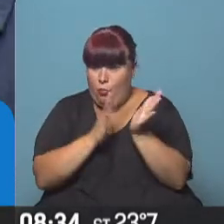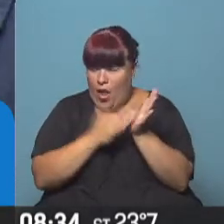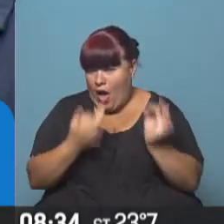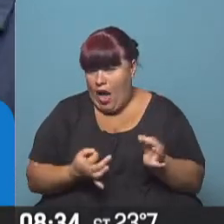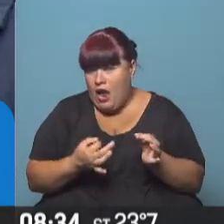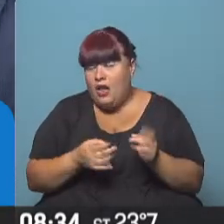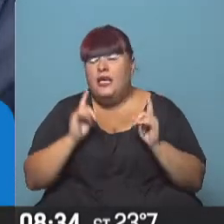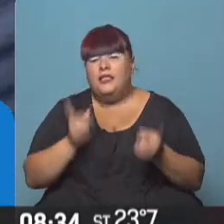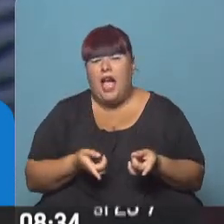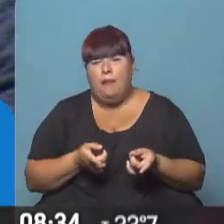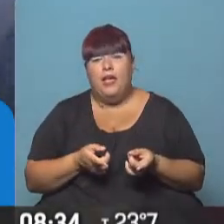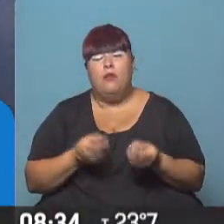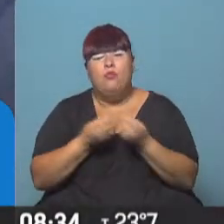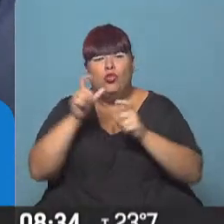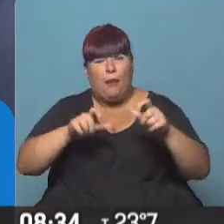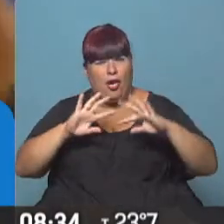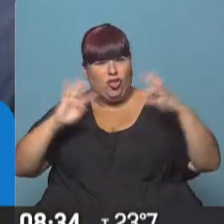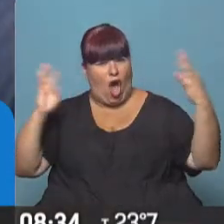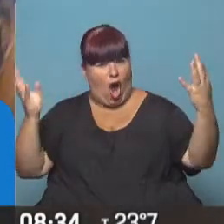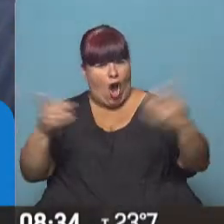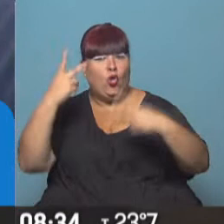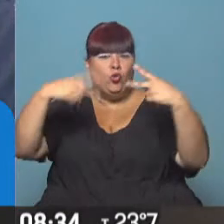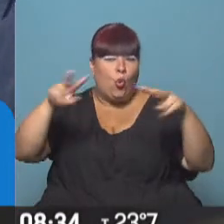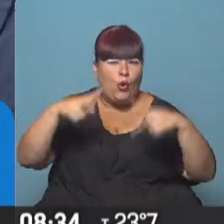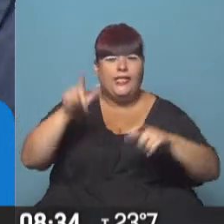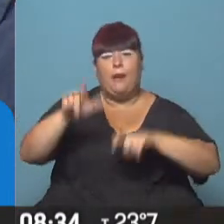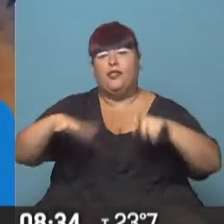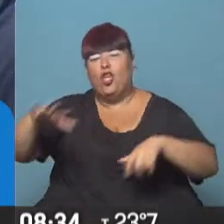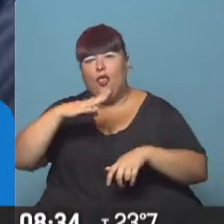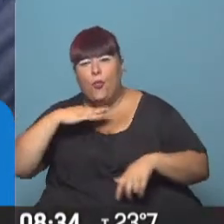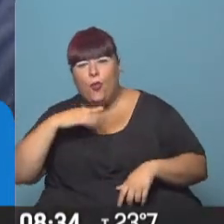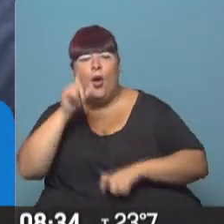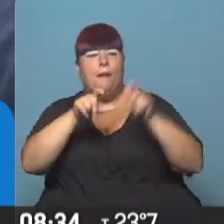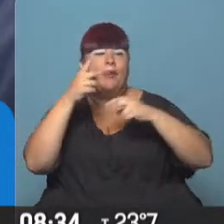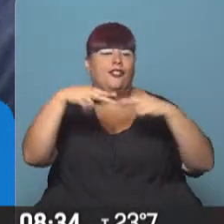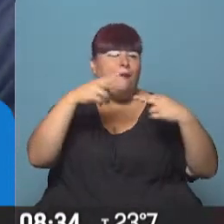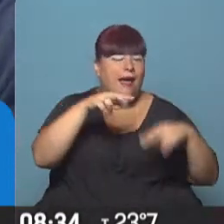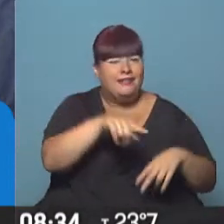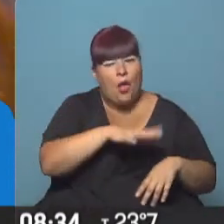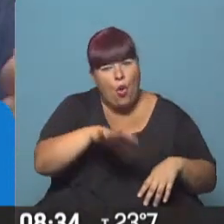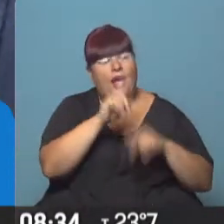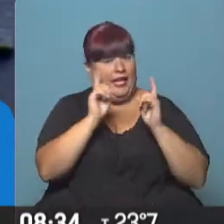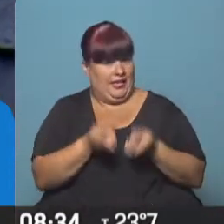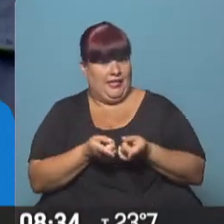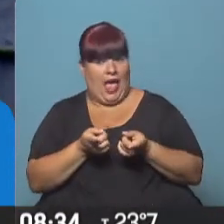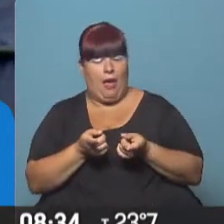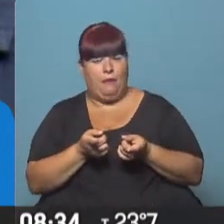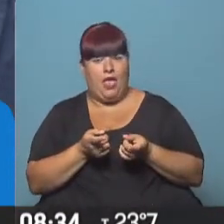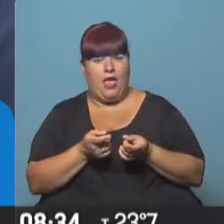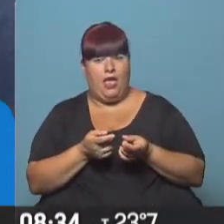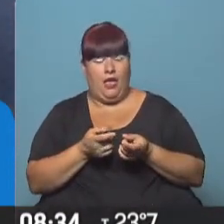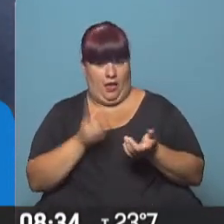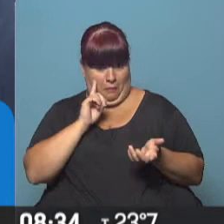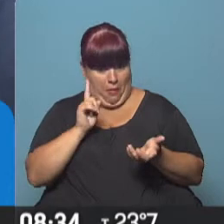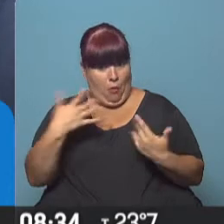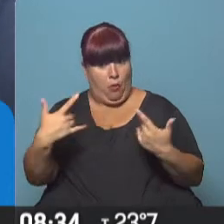y donde además había mucha gente alrededor, otros turistas, vecinos de La Boca, vecinos que visitaban la zona, que también estaban bajo